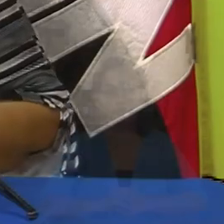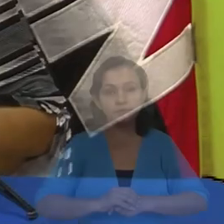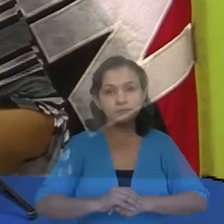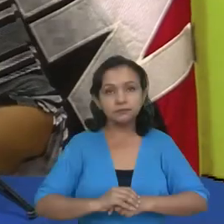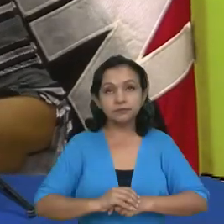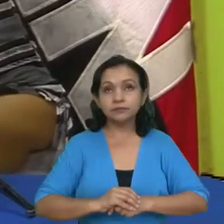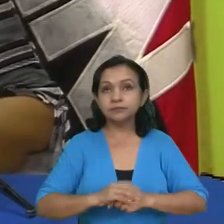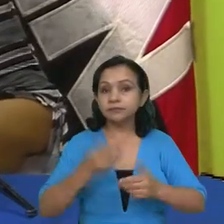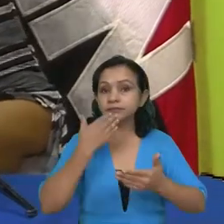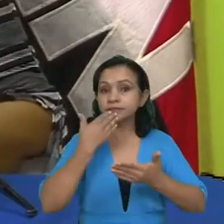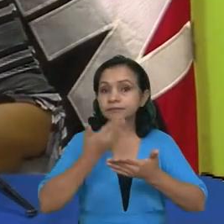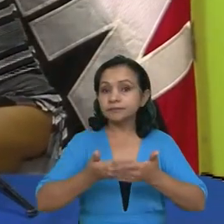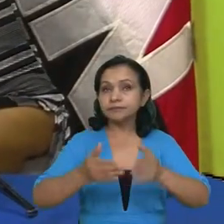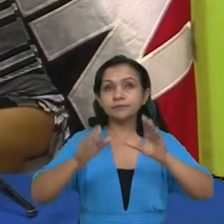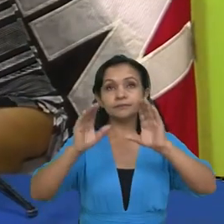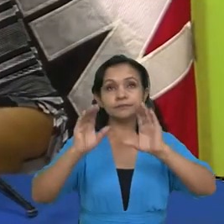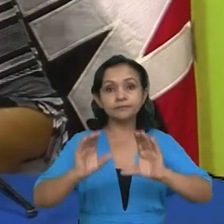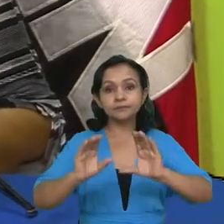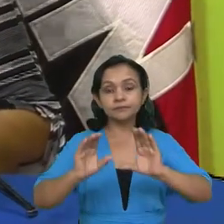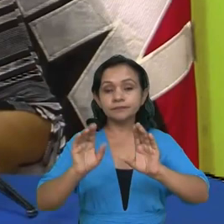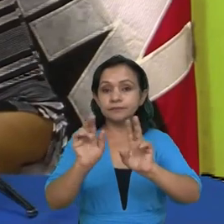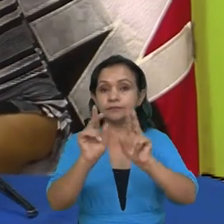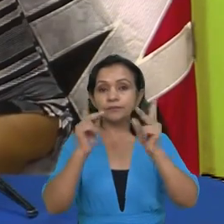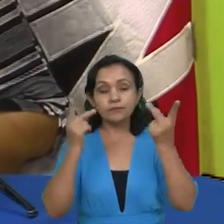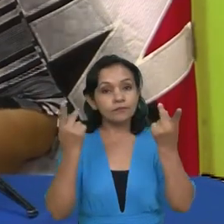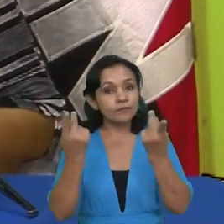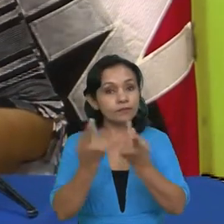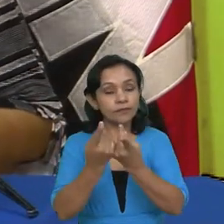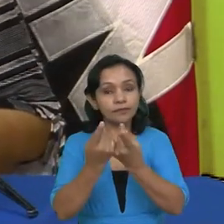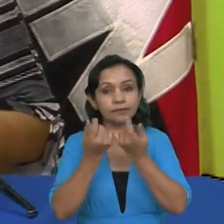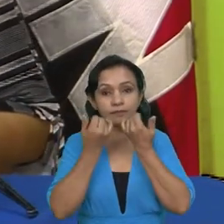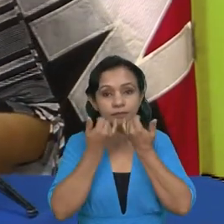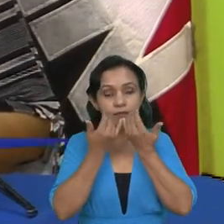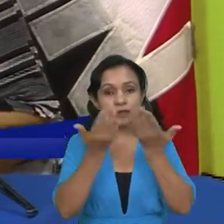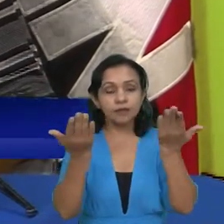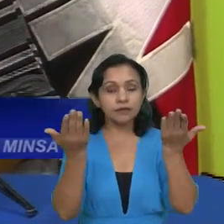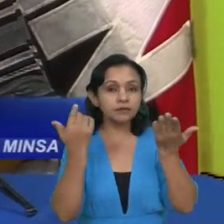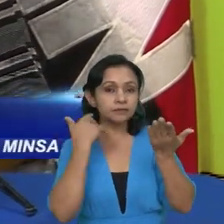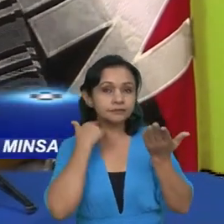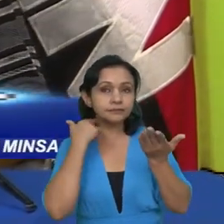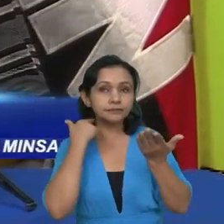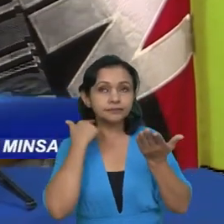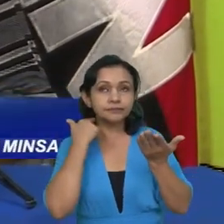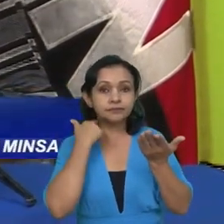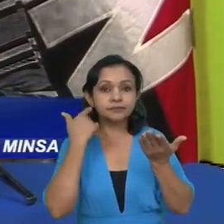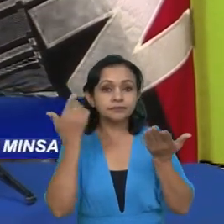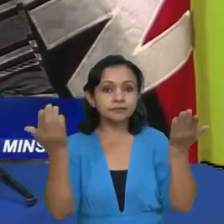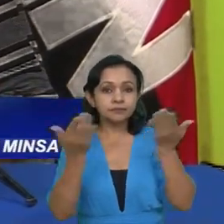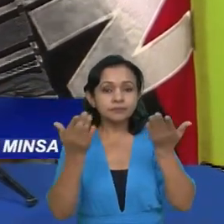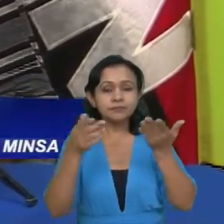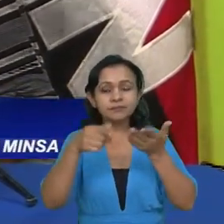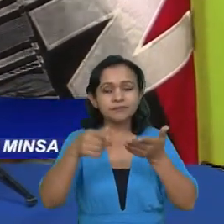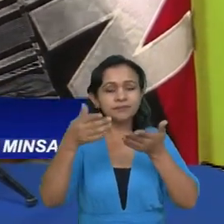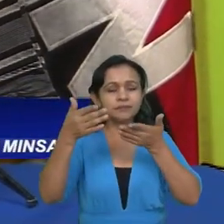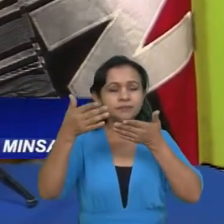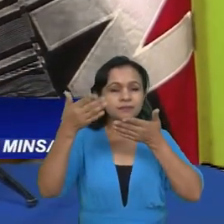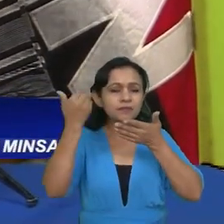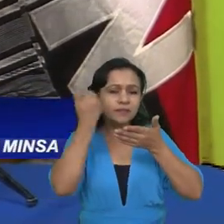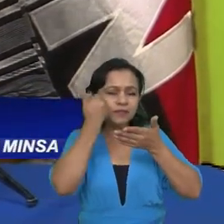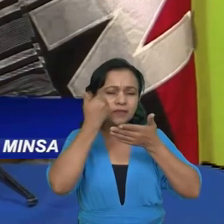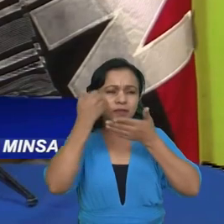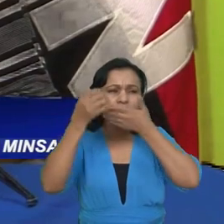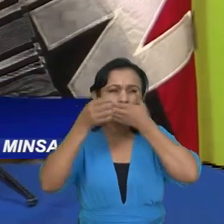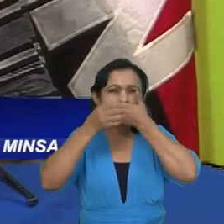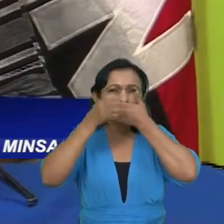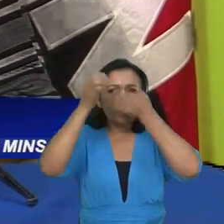buenas tardes a nuestra población informando como siempre la situación del colon o virus a nivel mundial a